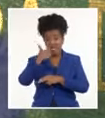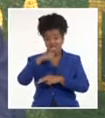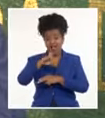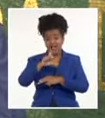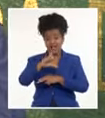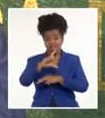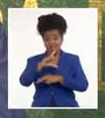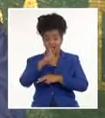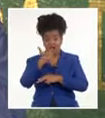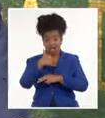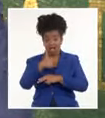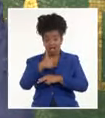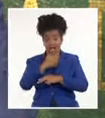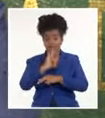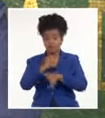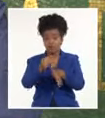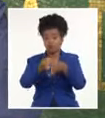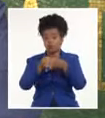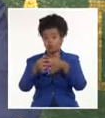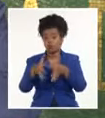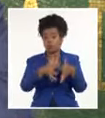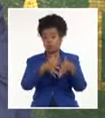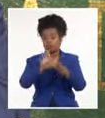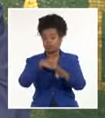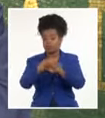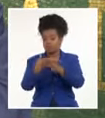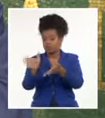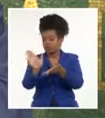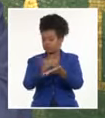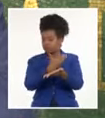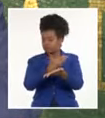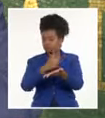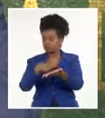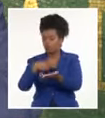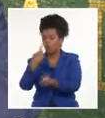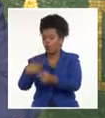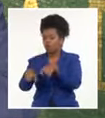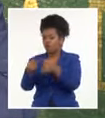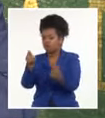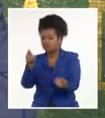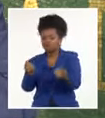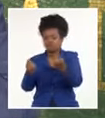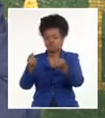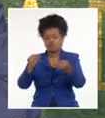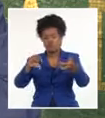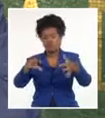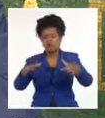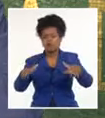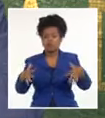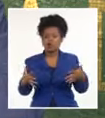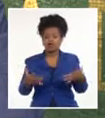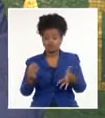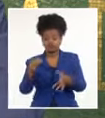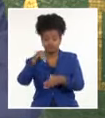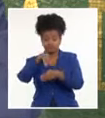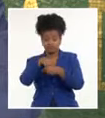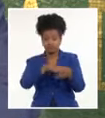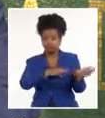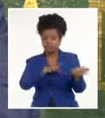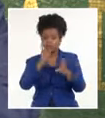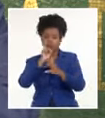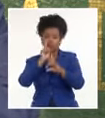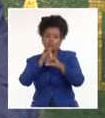Estados Unidos. Y desde nuestros países surge una alternativa que va más allá de la integración, sino que busca la